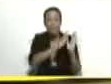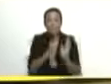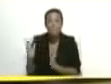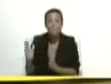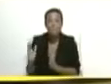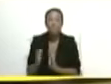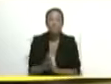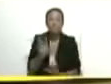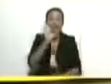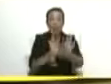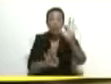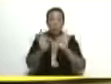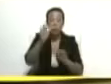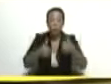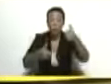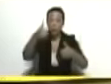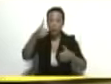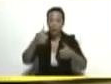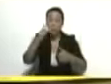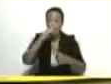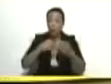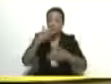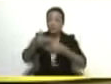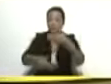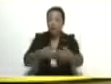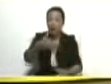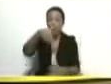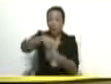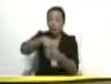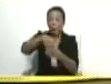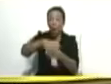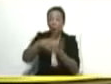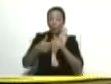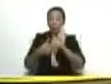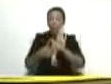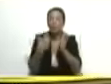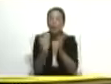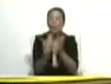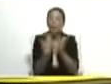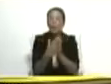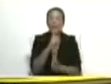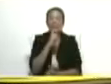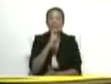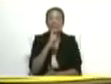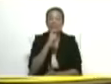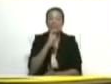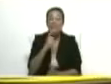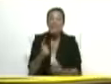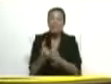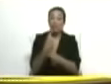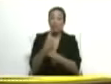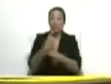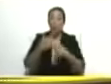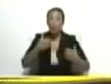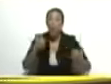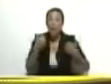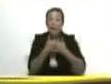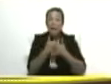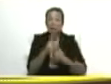electoral de Venezuela en los próximos años, y que tuvo una prueba de fuego preponderante en